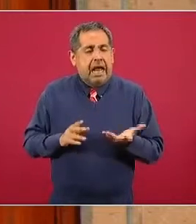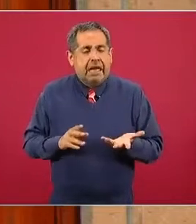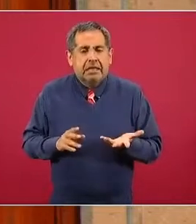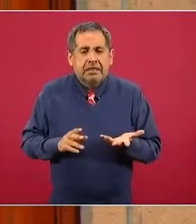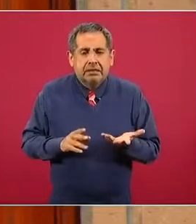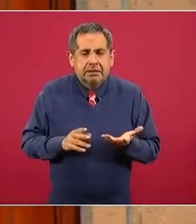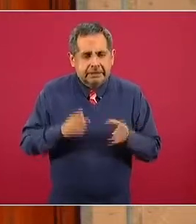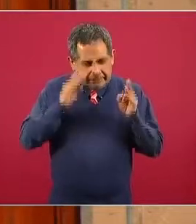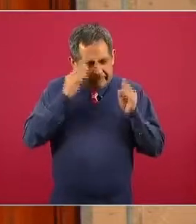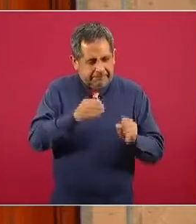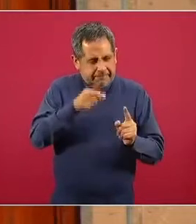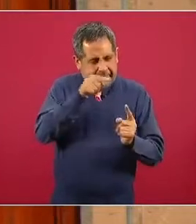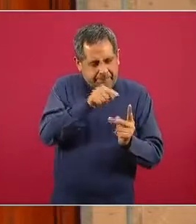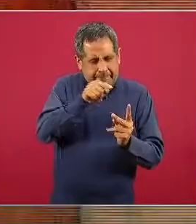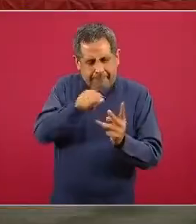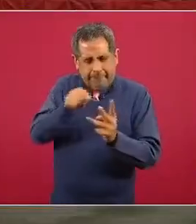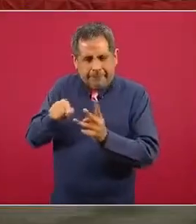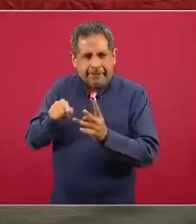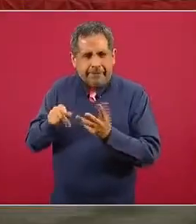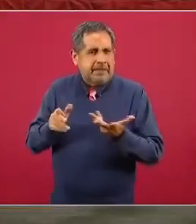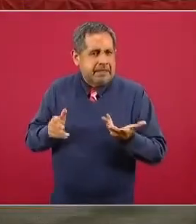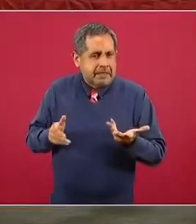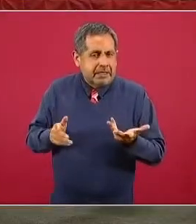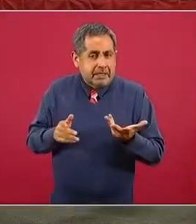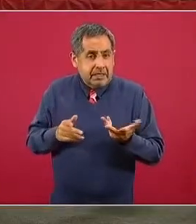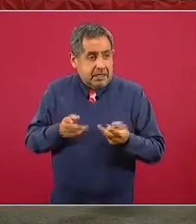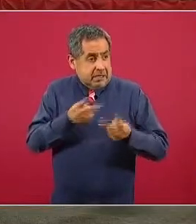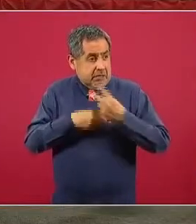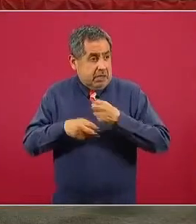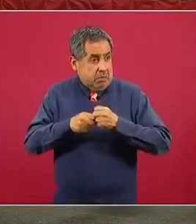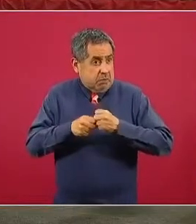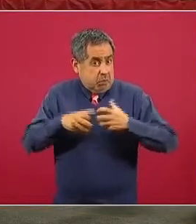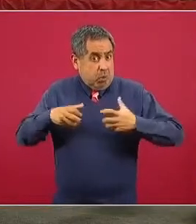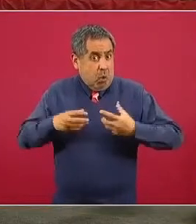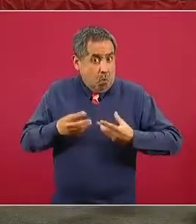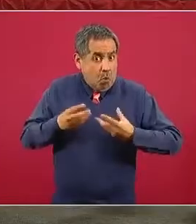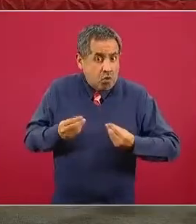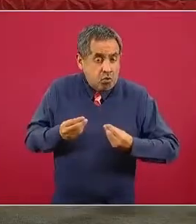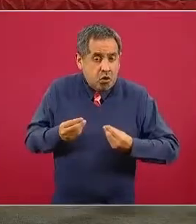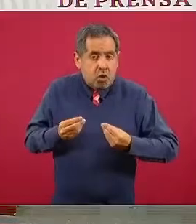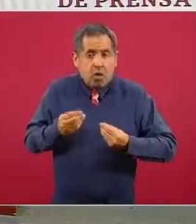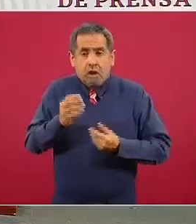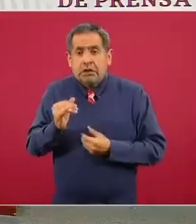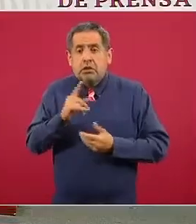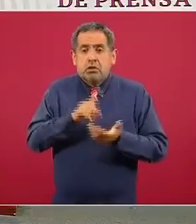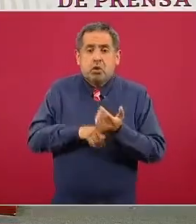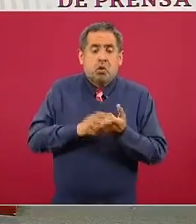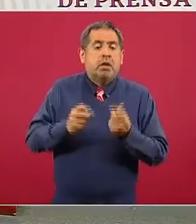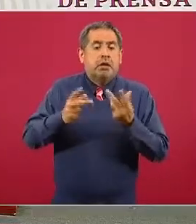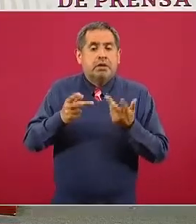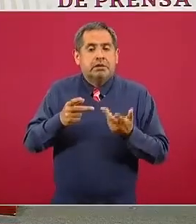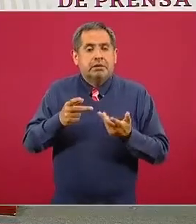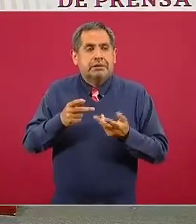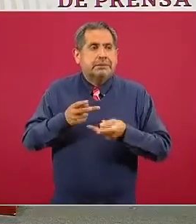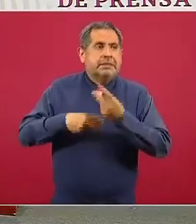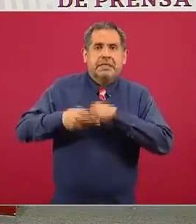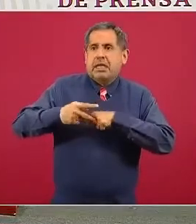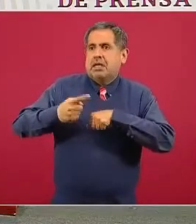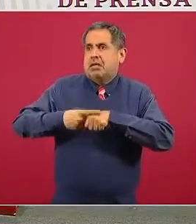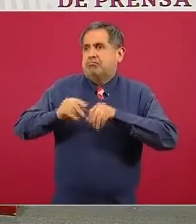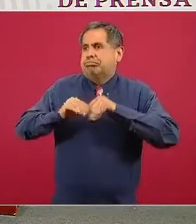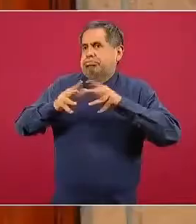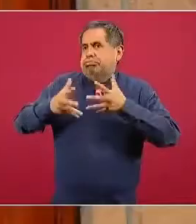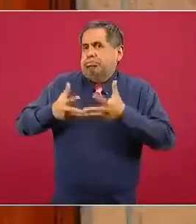más focalizada, definir qué tanto es la magnitud posible o la afectación que este rebrote pudiera